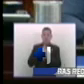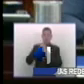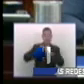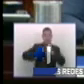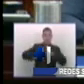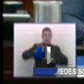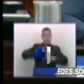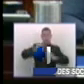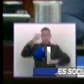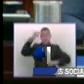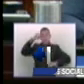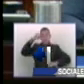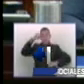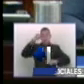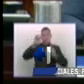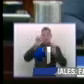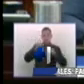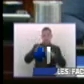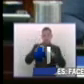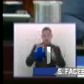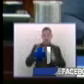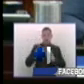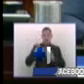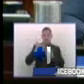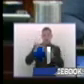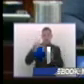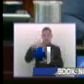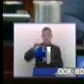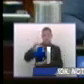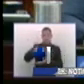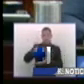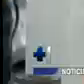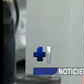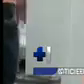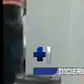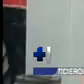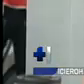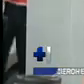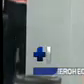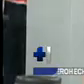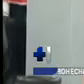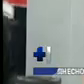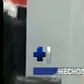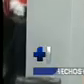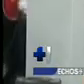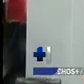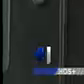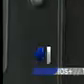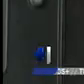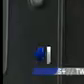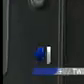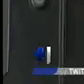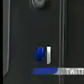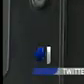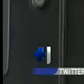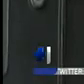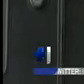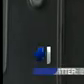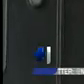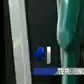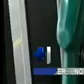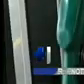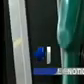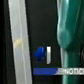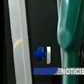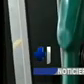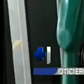por un acto de conciencia para poder ayudar a la población. Con esta nueva medida, el galón de gasolina bajará hasta 60